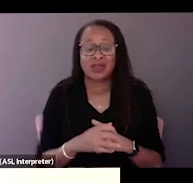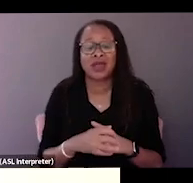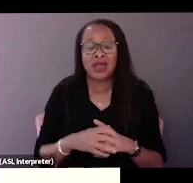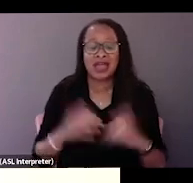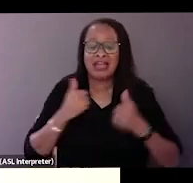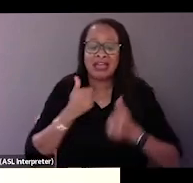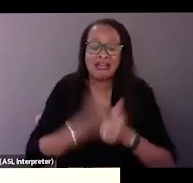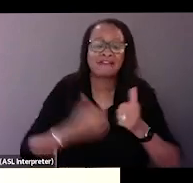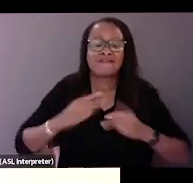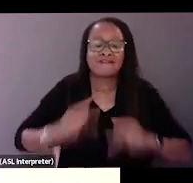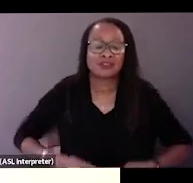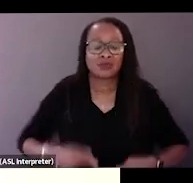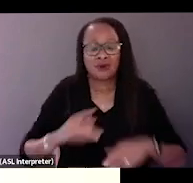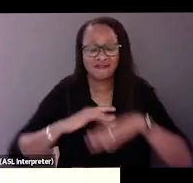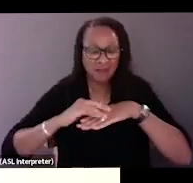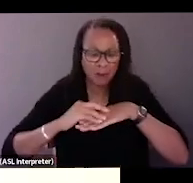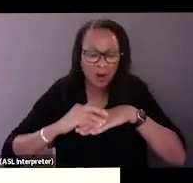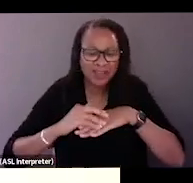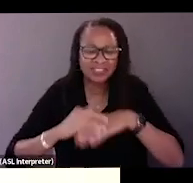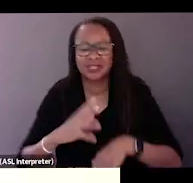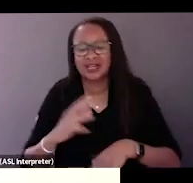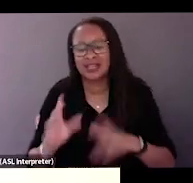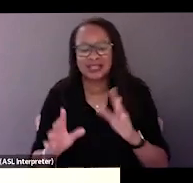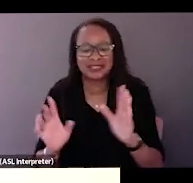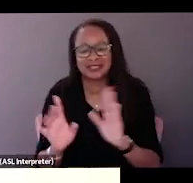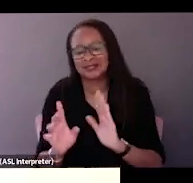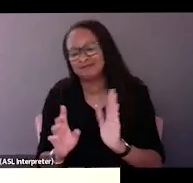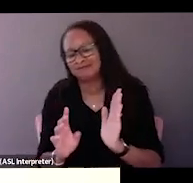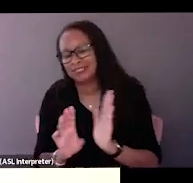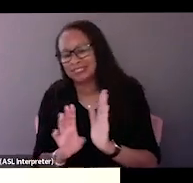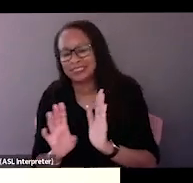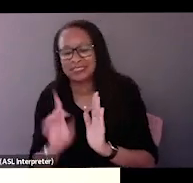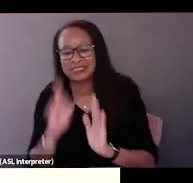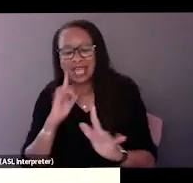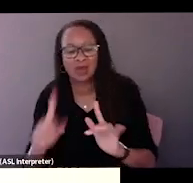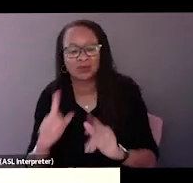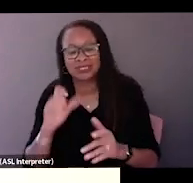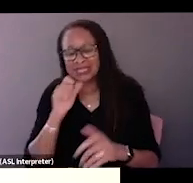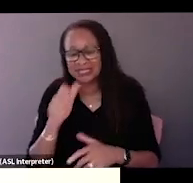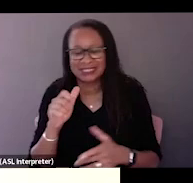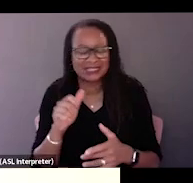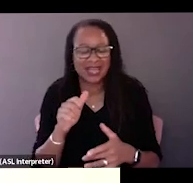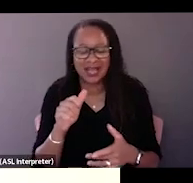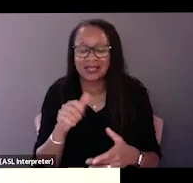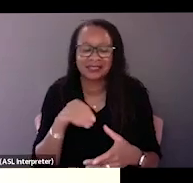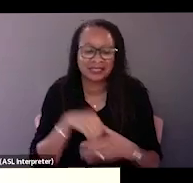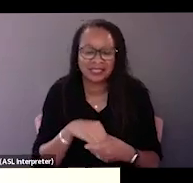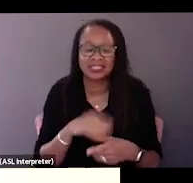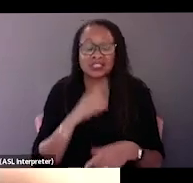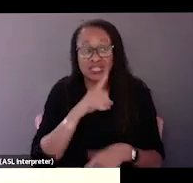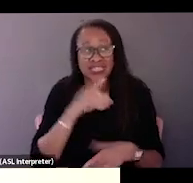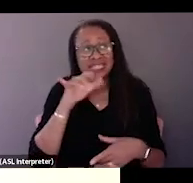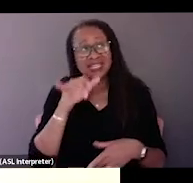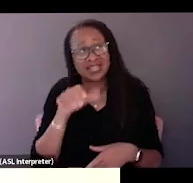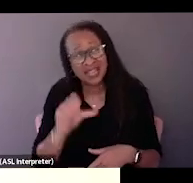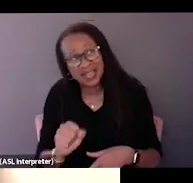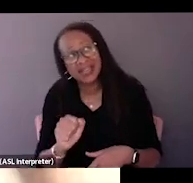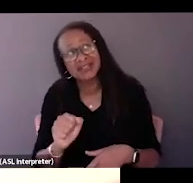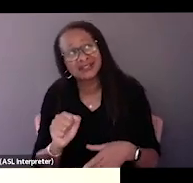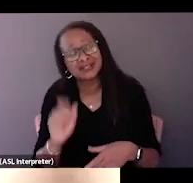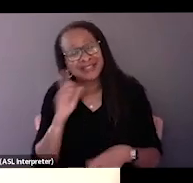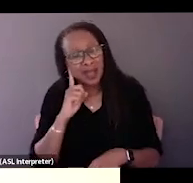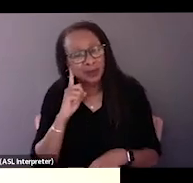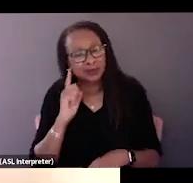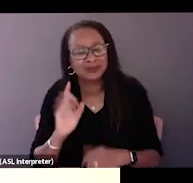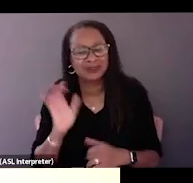una vibración, ¿no? Un sonido que no es un sonido, es otra cosa. Es como una especie